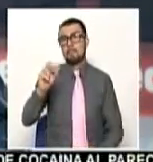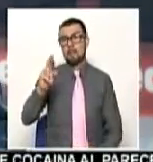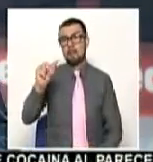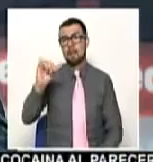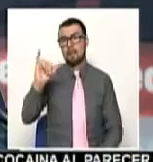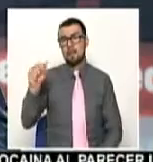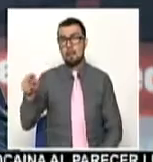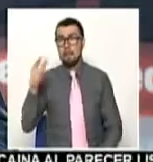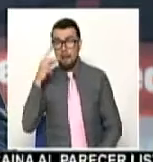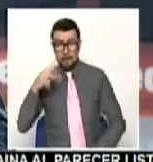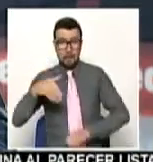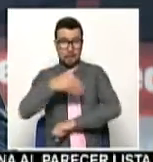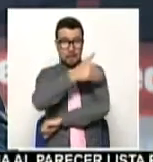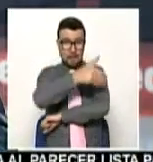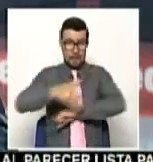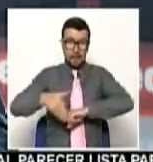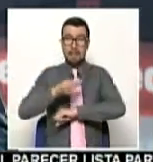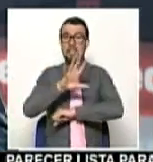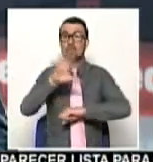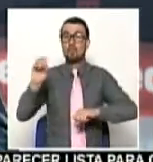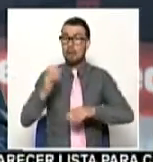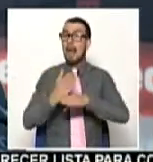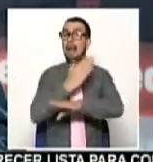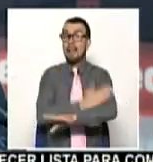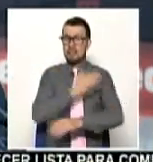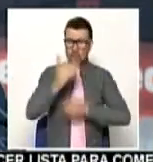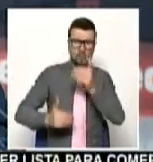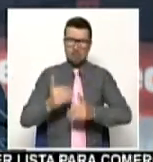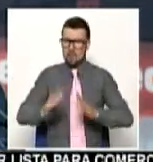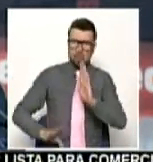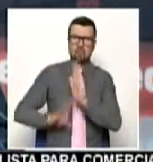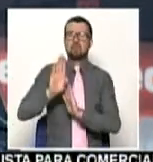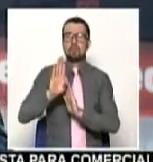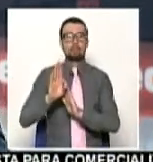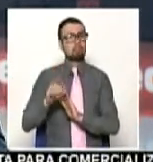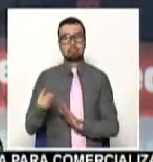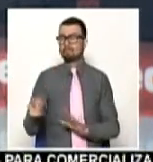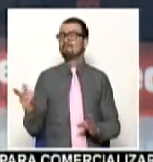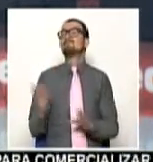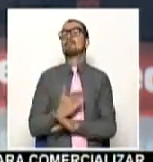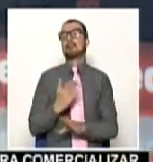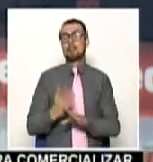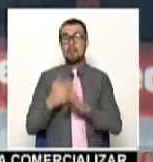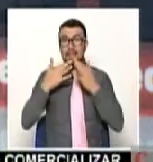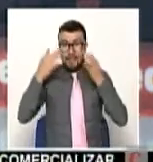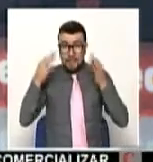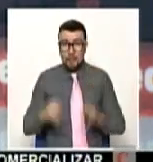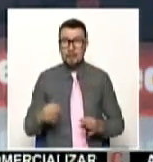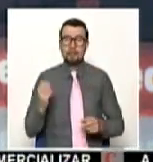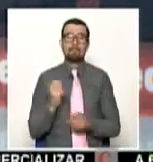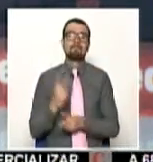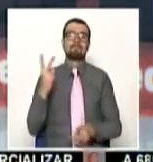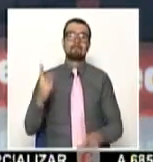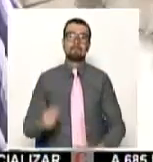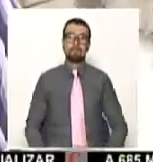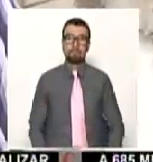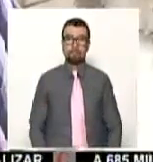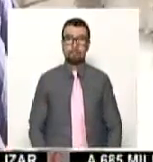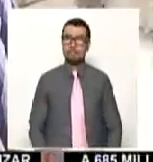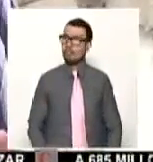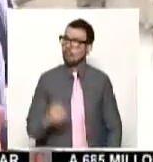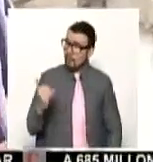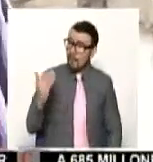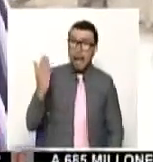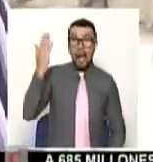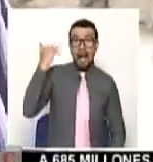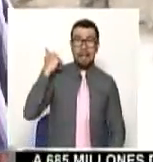la carrera 50, lo que iba a ser un polo de desarrollo terminó convirtiéndose en una problemática de seguridad para sus habitantes. En lo que alguna